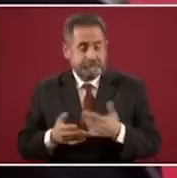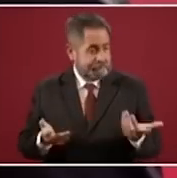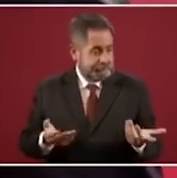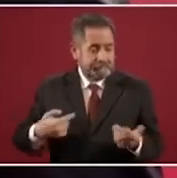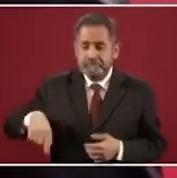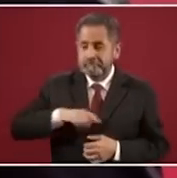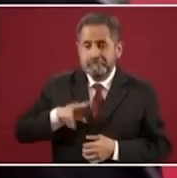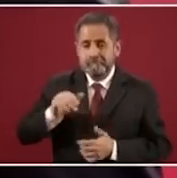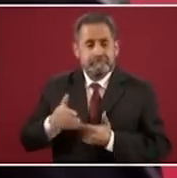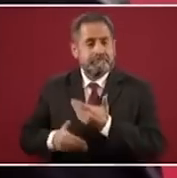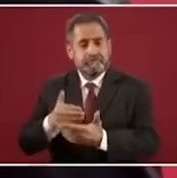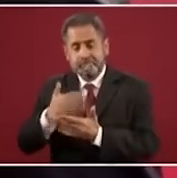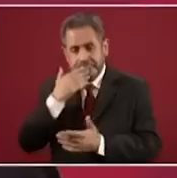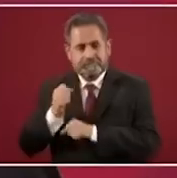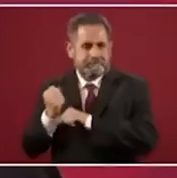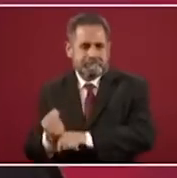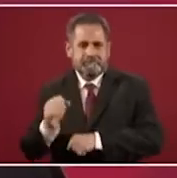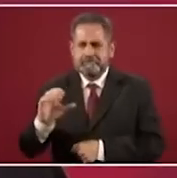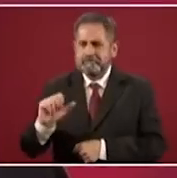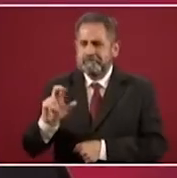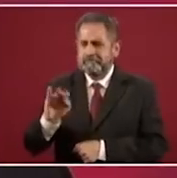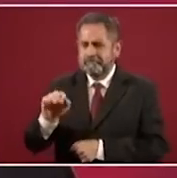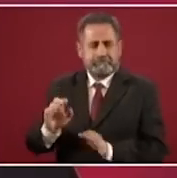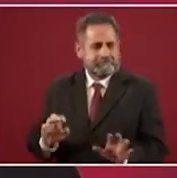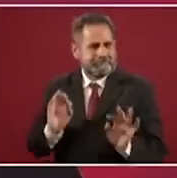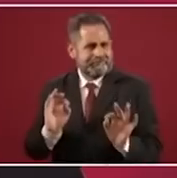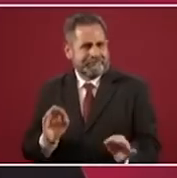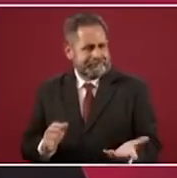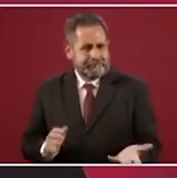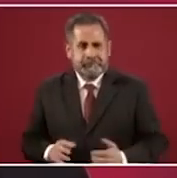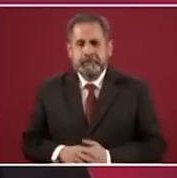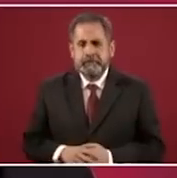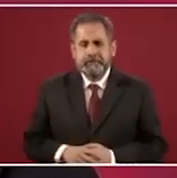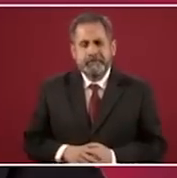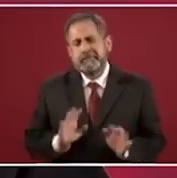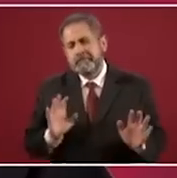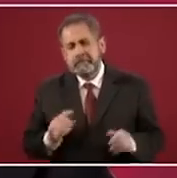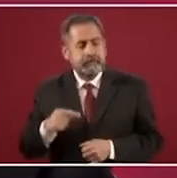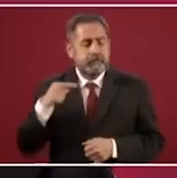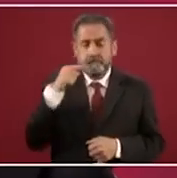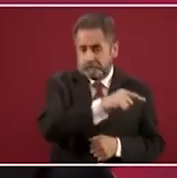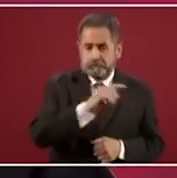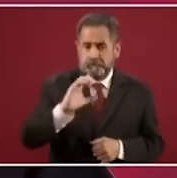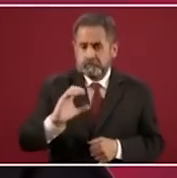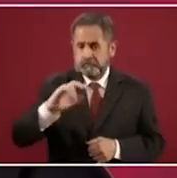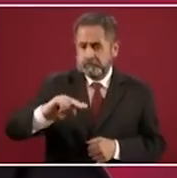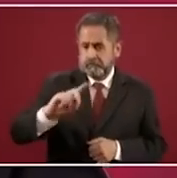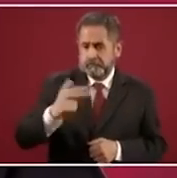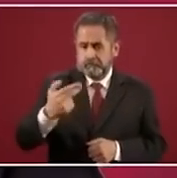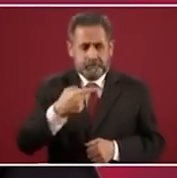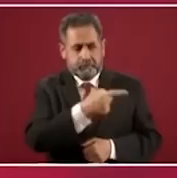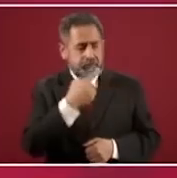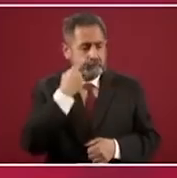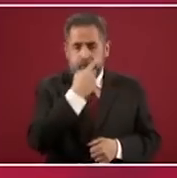vamos muy bien en la serie del Caribe. Y es una decisión de la Comisión de